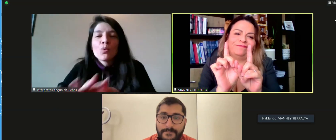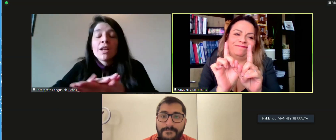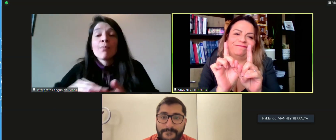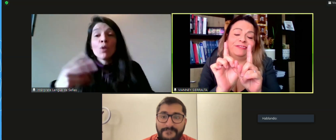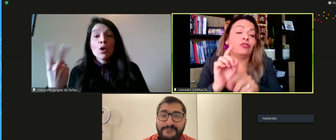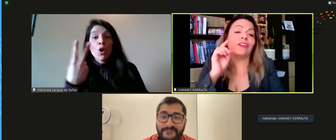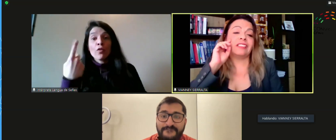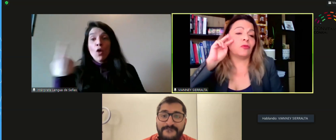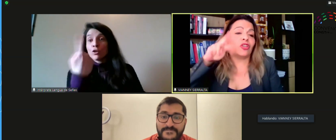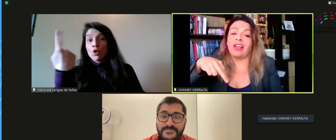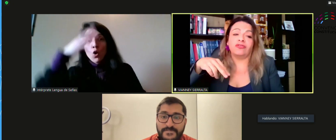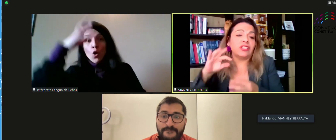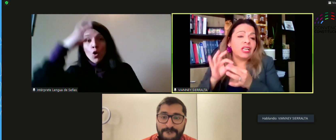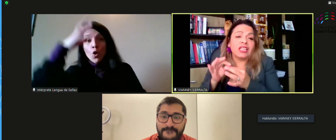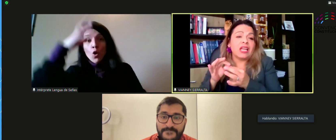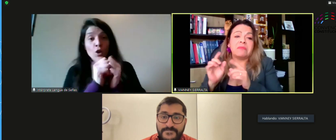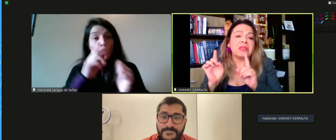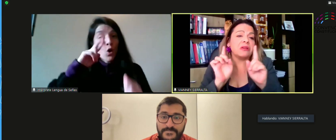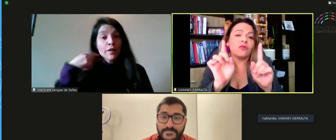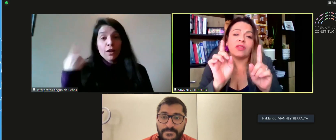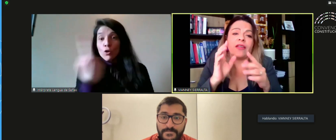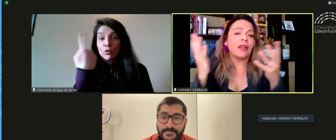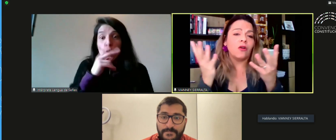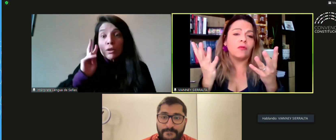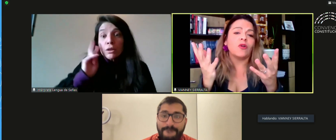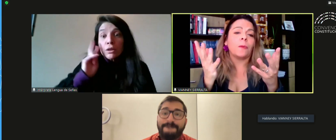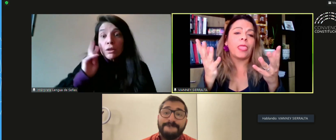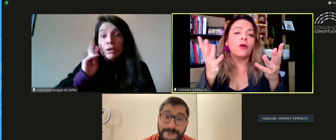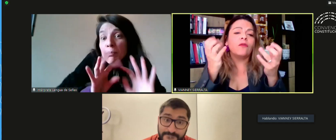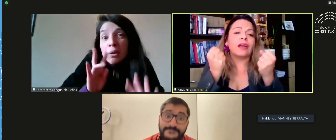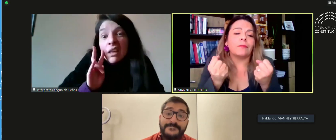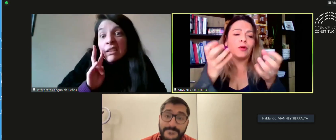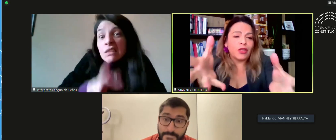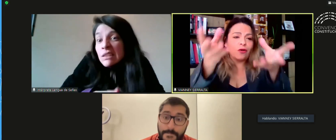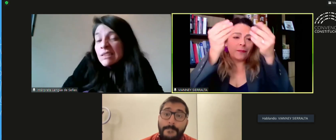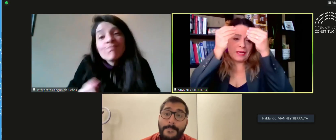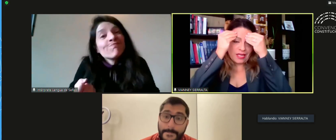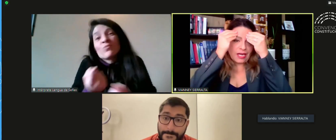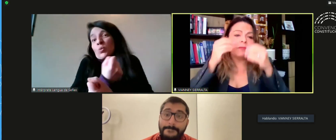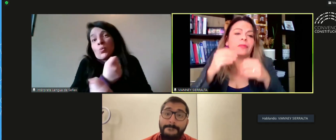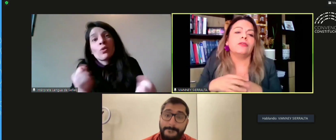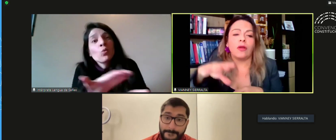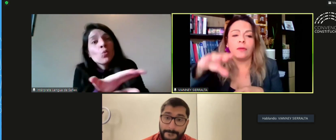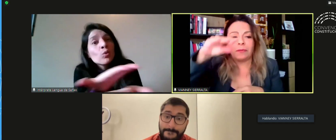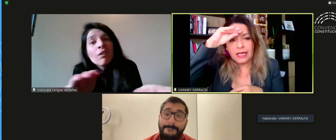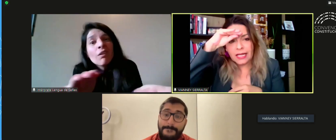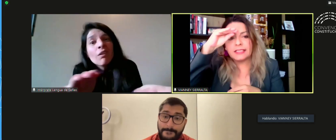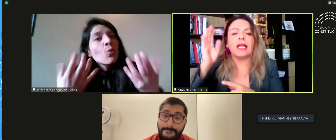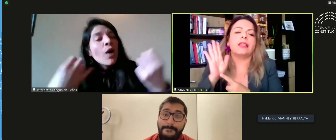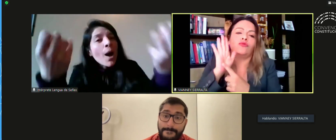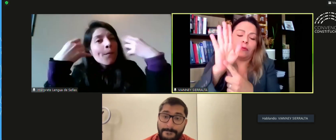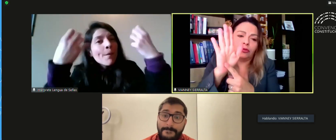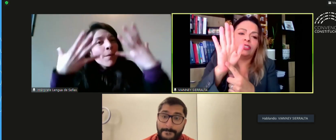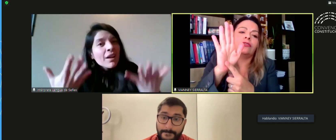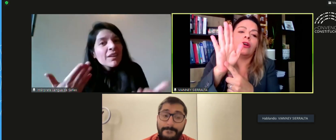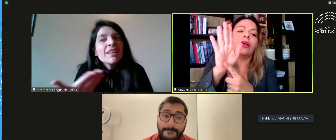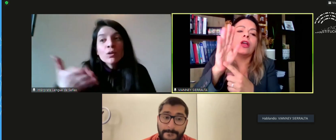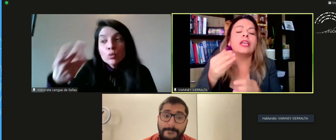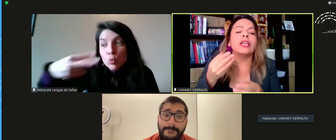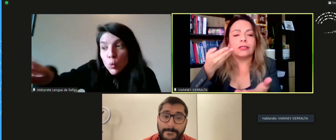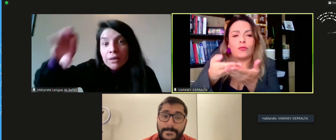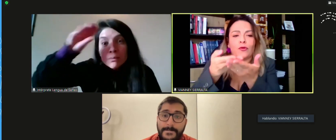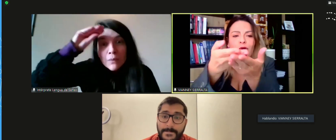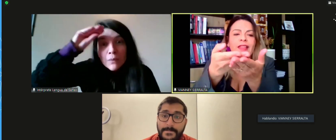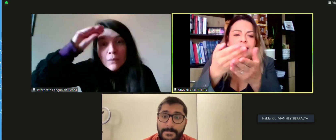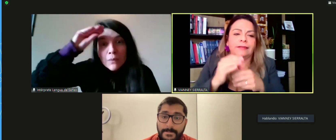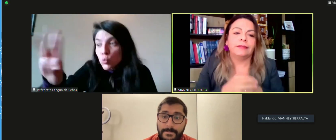solos. Si hubiésemos llegado sin intérpretes, ustedes cómo hubieran podido aprender de su experiencia y de su exposición